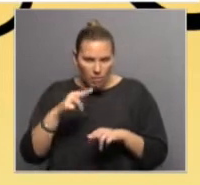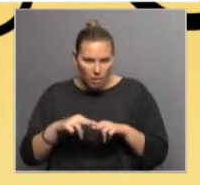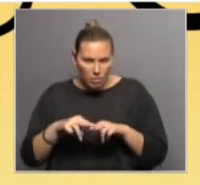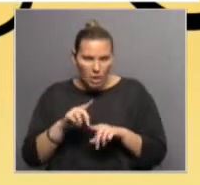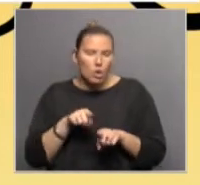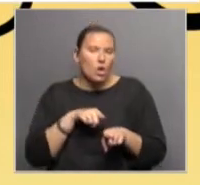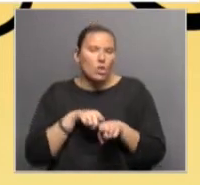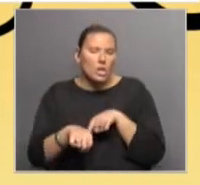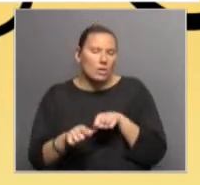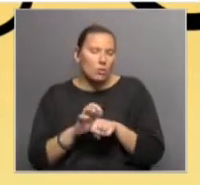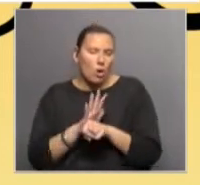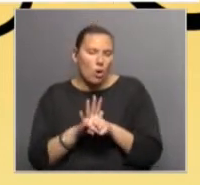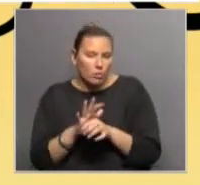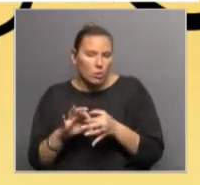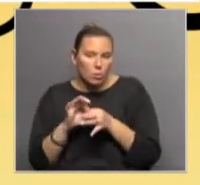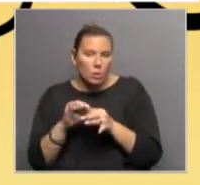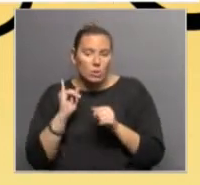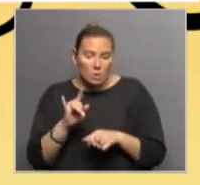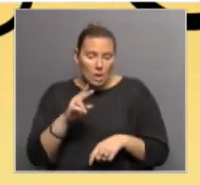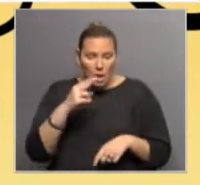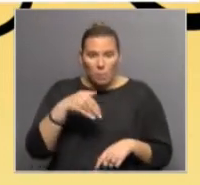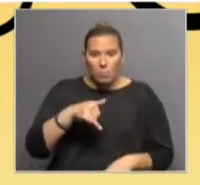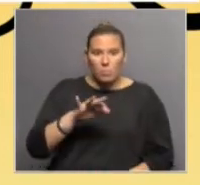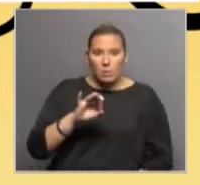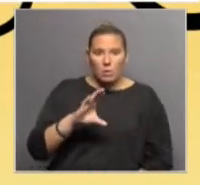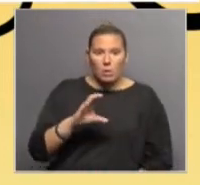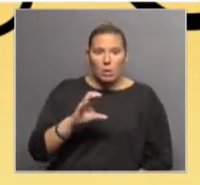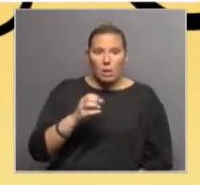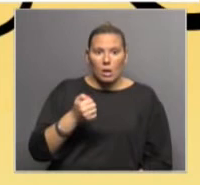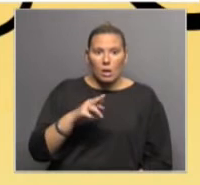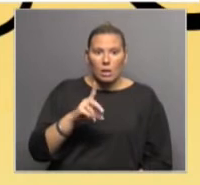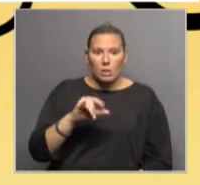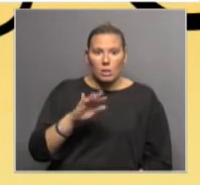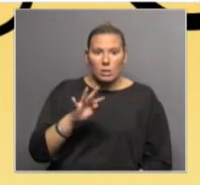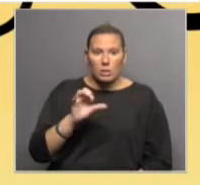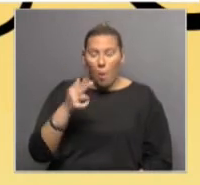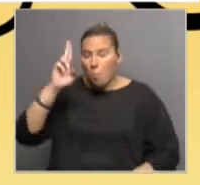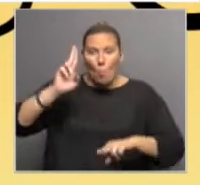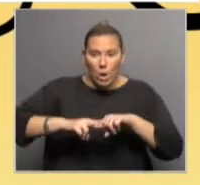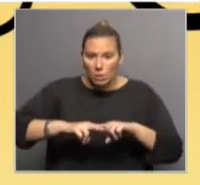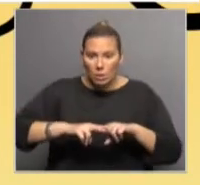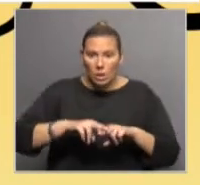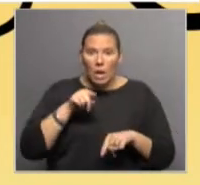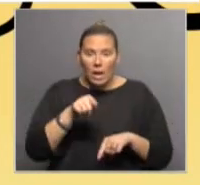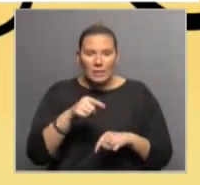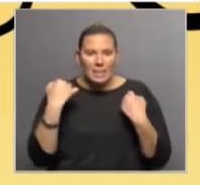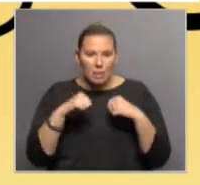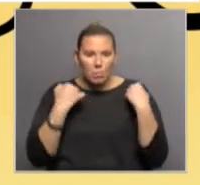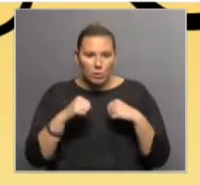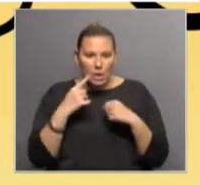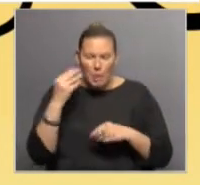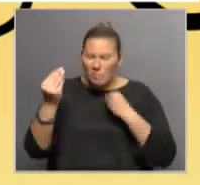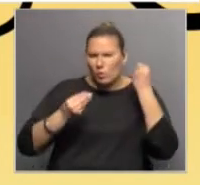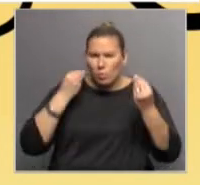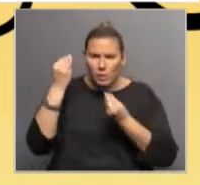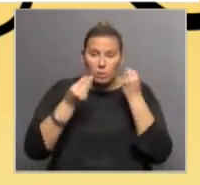vinculado directamente con el COVID, sí con la miocarditis, que es la muerte súbita. Y en los deportistas, por supuesto, esto siempre genera no solamente